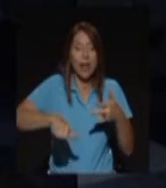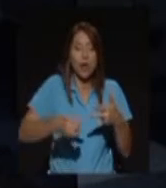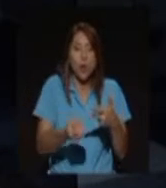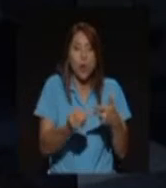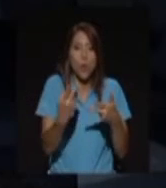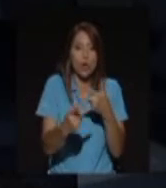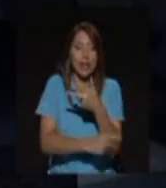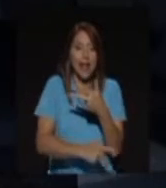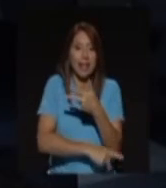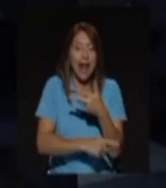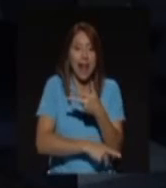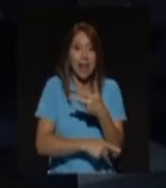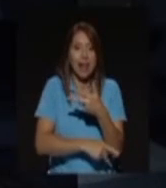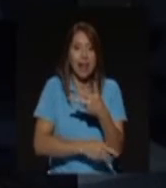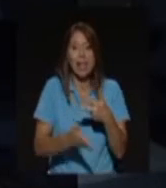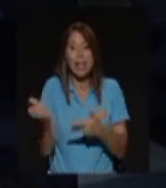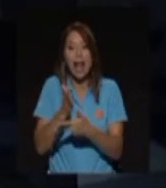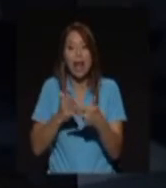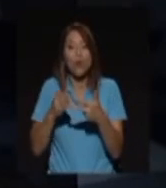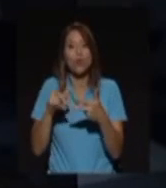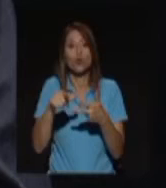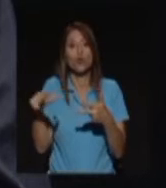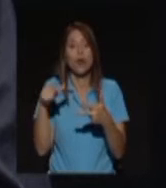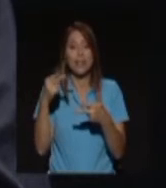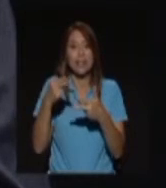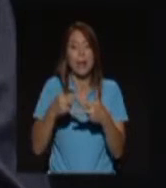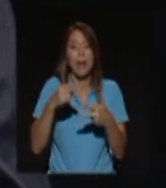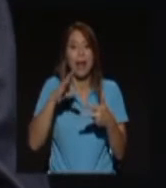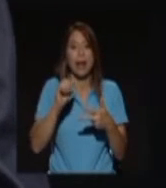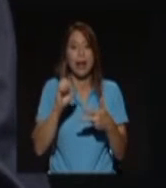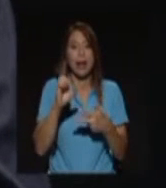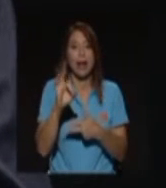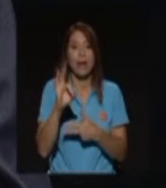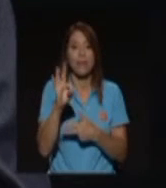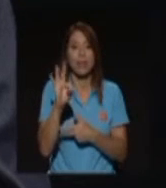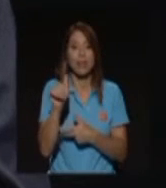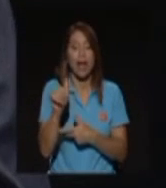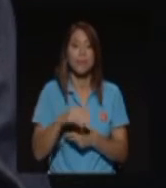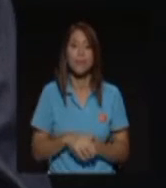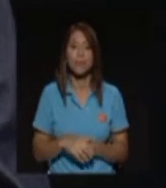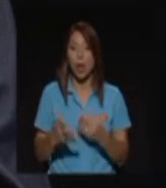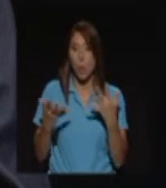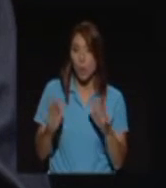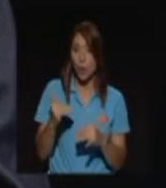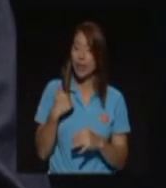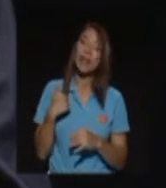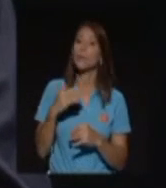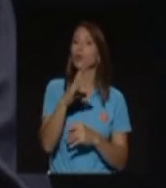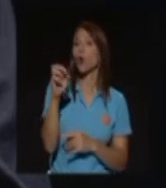que es, en algunos medios se llama CAFTA. Bueno, ahí tenemos Costa Rica, como